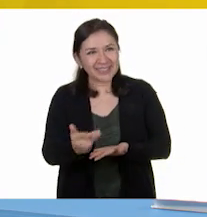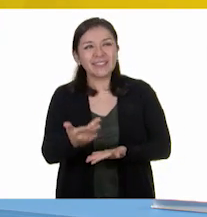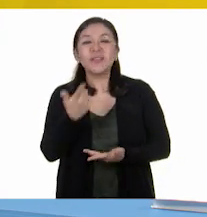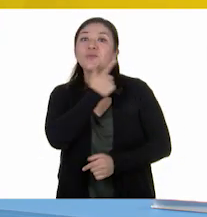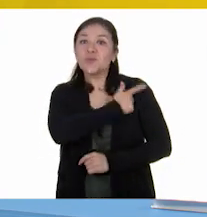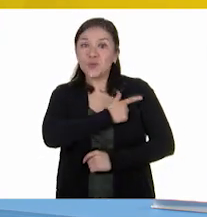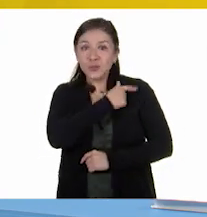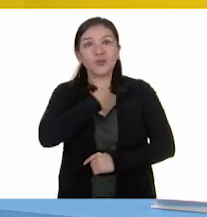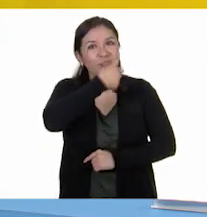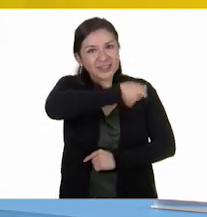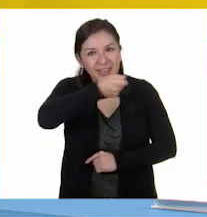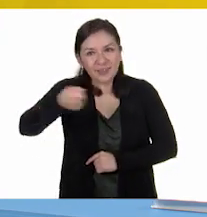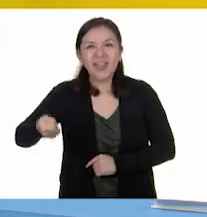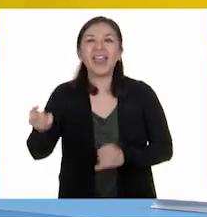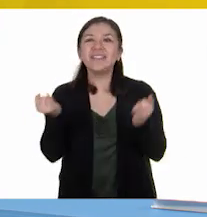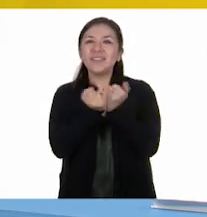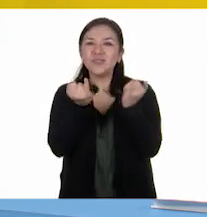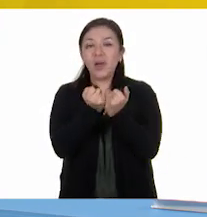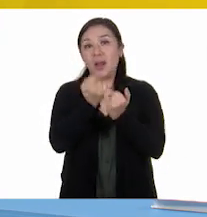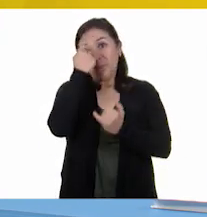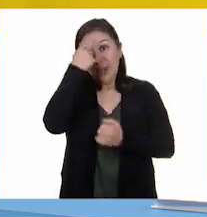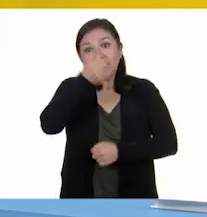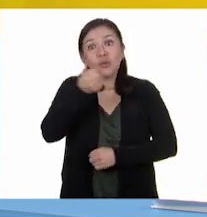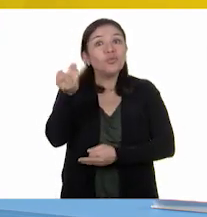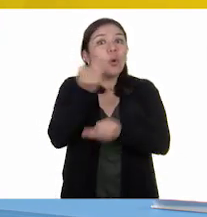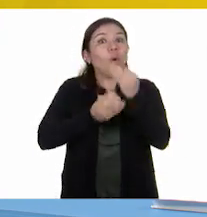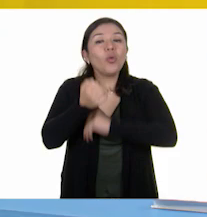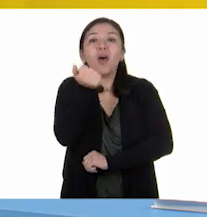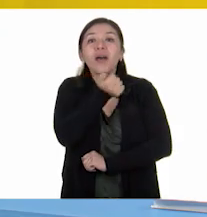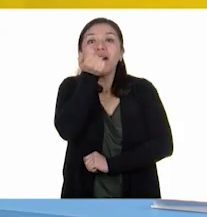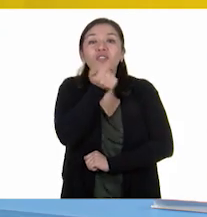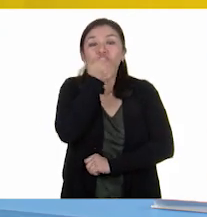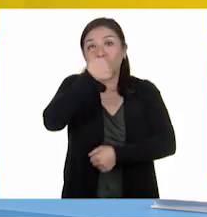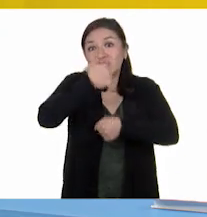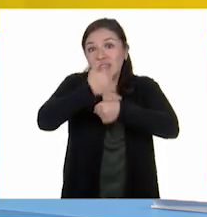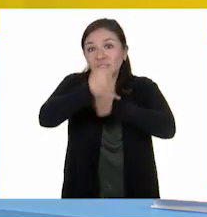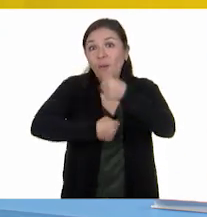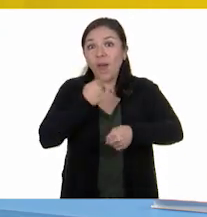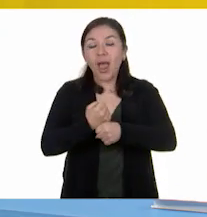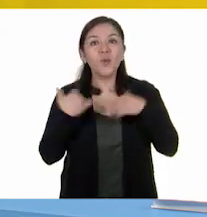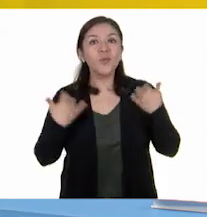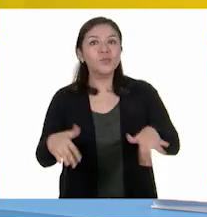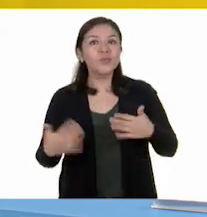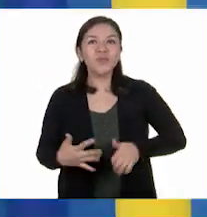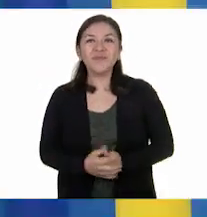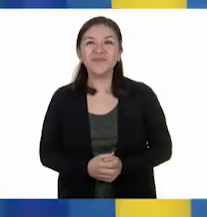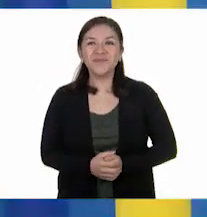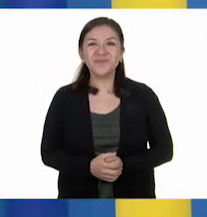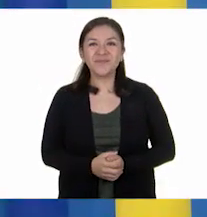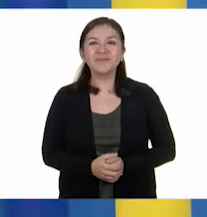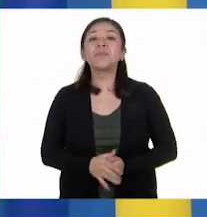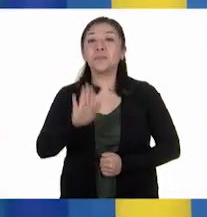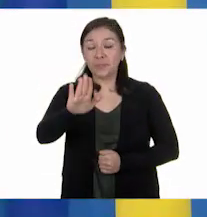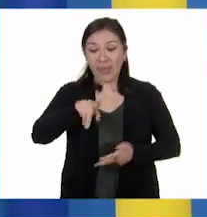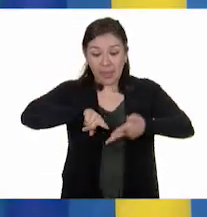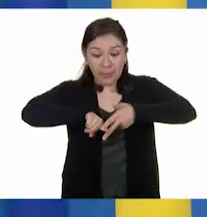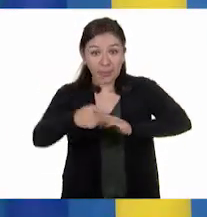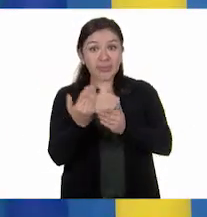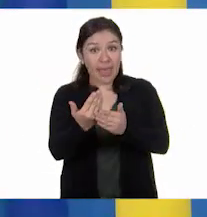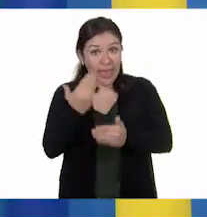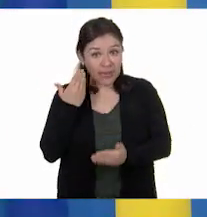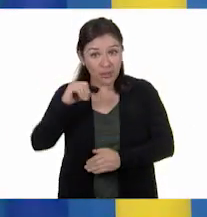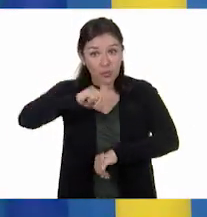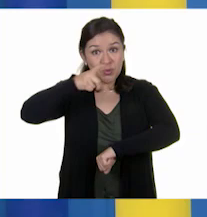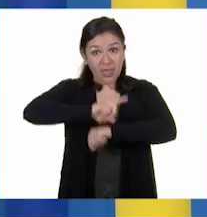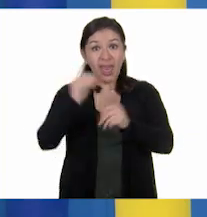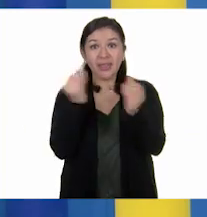María. Qué gusto saludarte. Qué gusto también saludar a nuestros alumnos de sexto grado. Pues antes de comenzar con esta